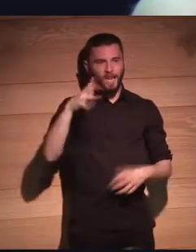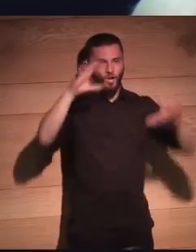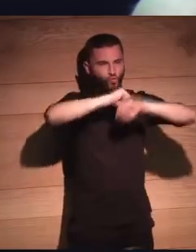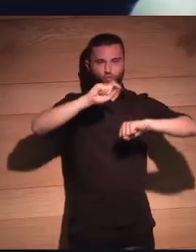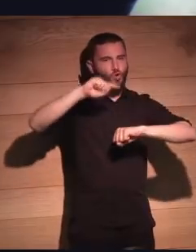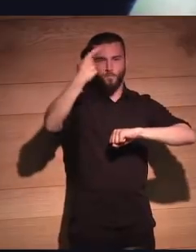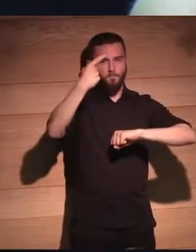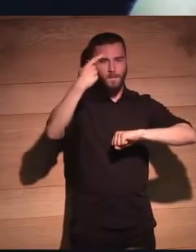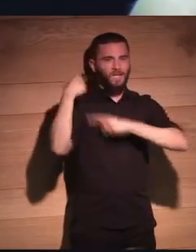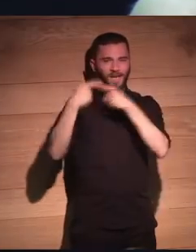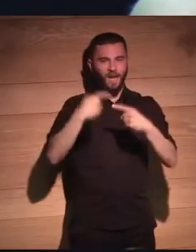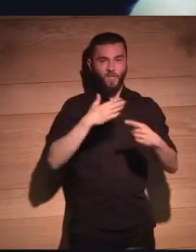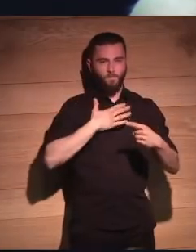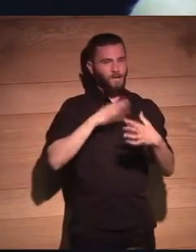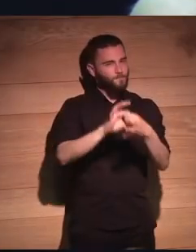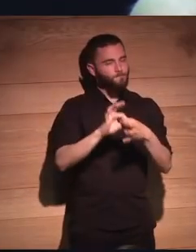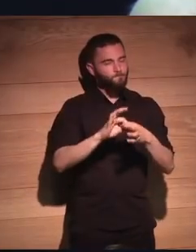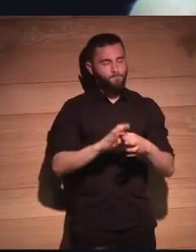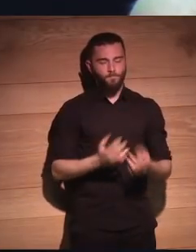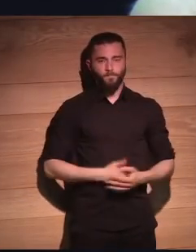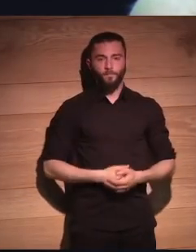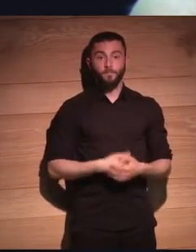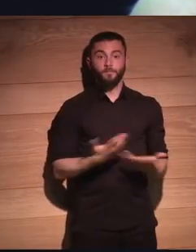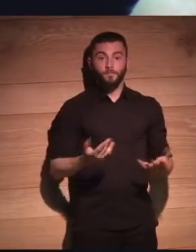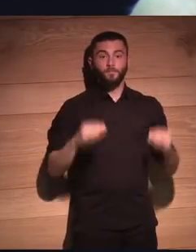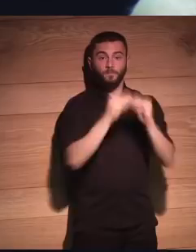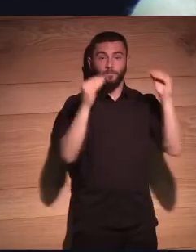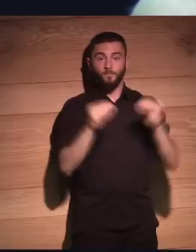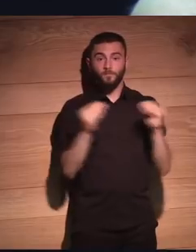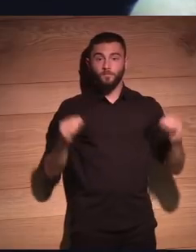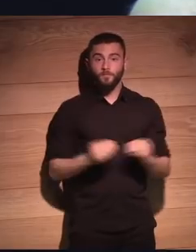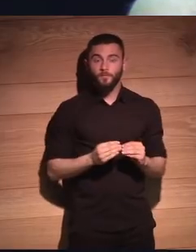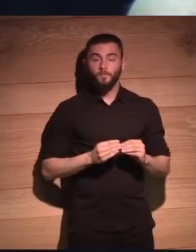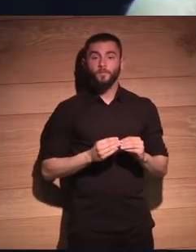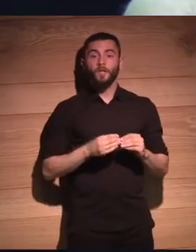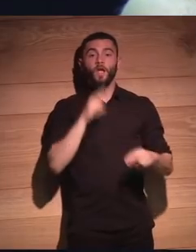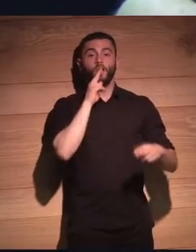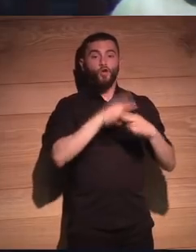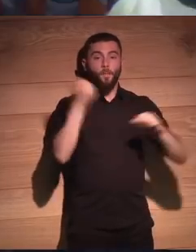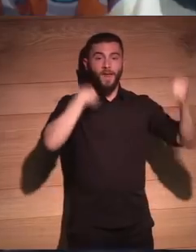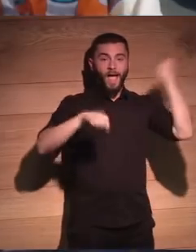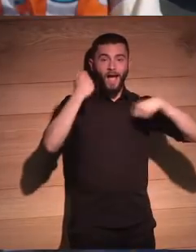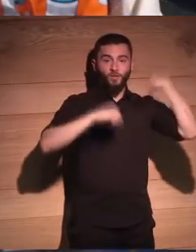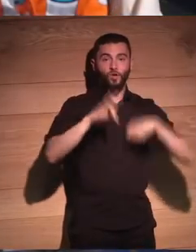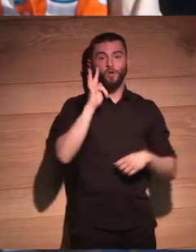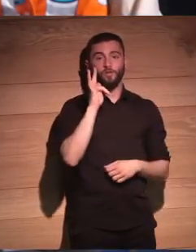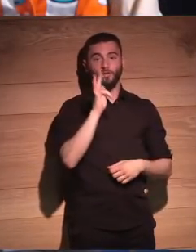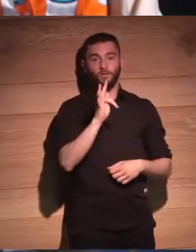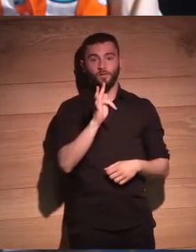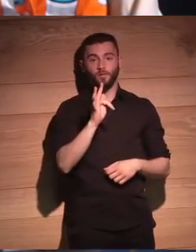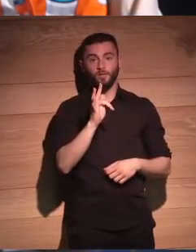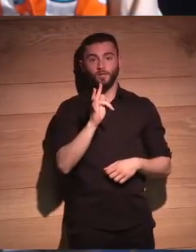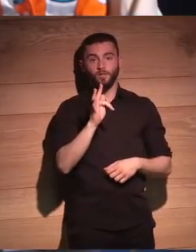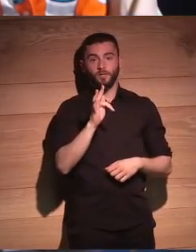resuena más con mi generación. ¿Y a ti te parece que las coincidencias no solamente son el nombre del actor con el protagonista de American